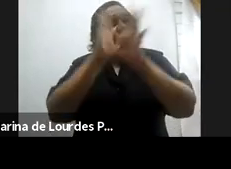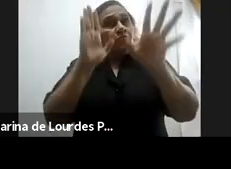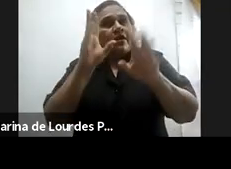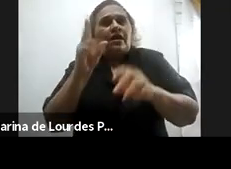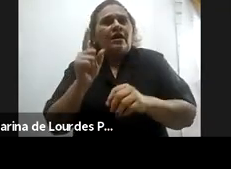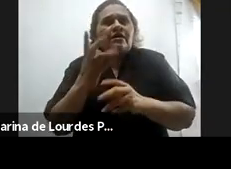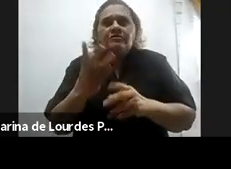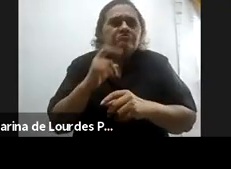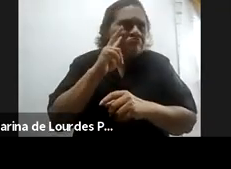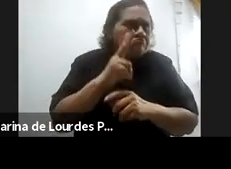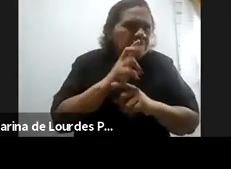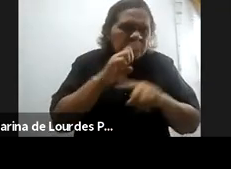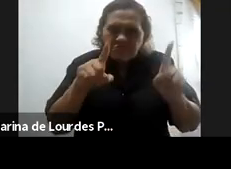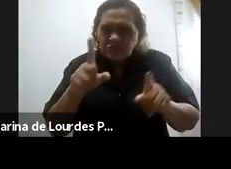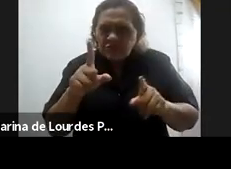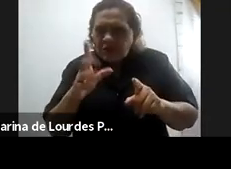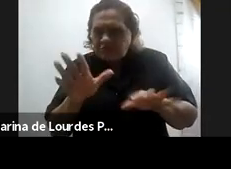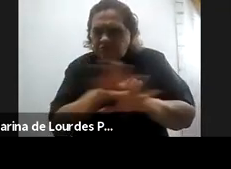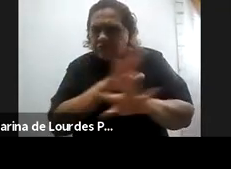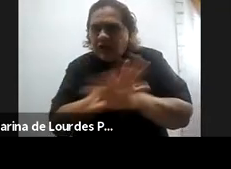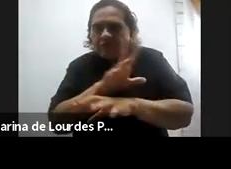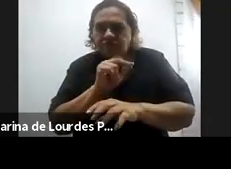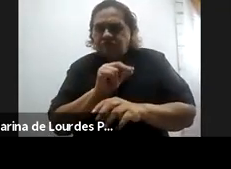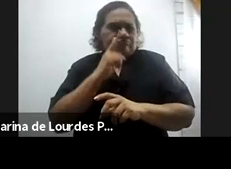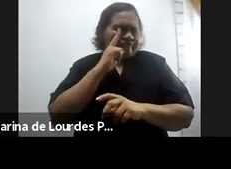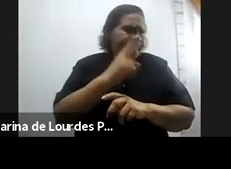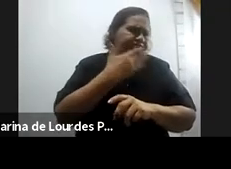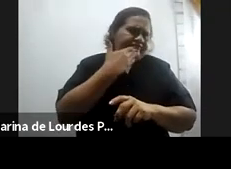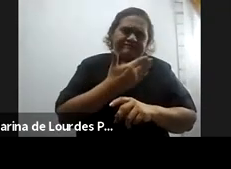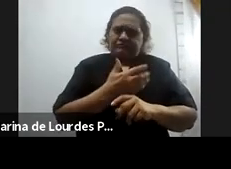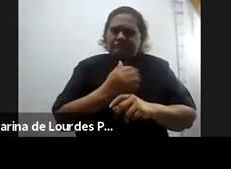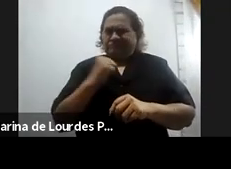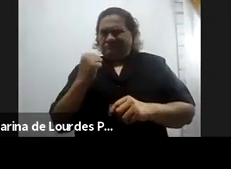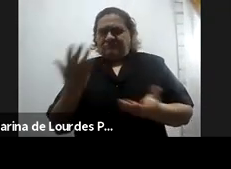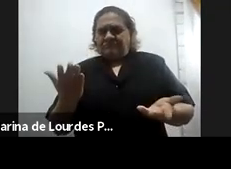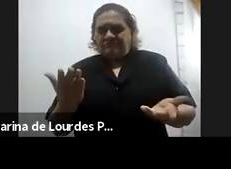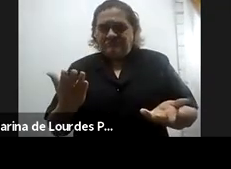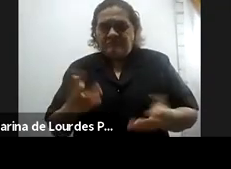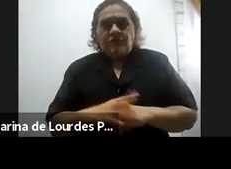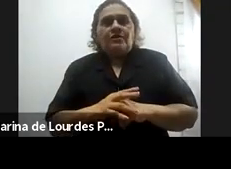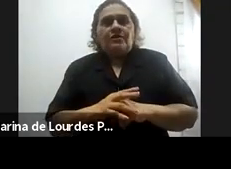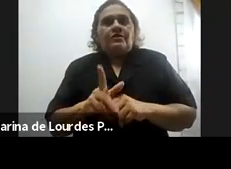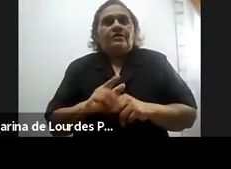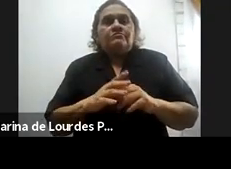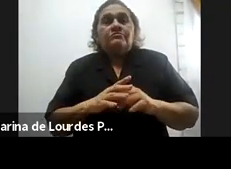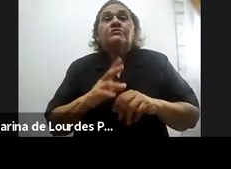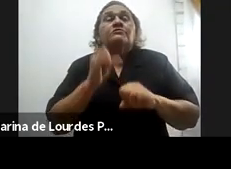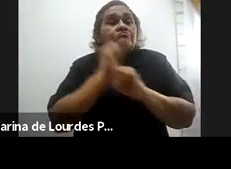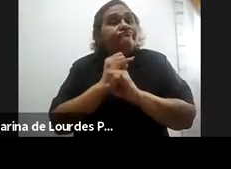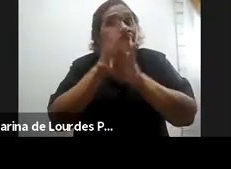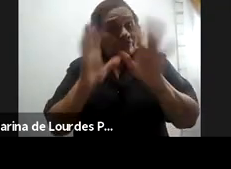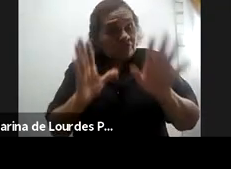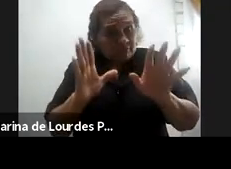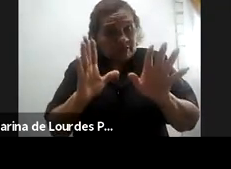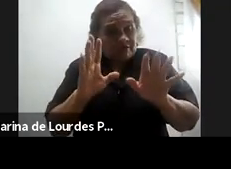de alarma, algún cambio, algo que no esté igual a como estaba el día anterior, y por supuesto mantenerse informado también será